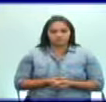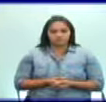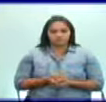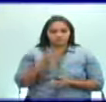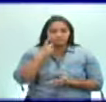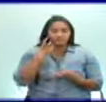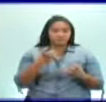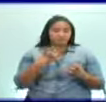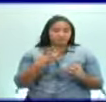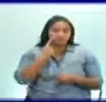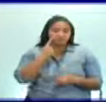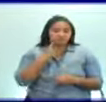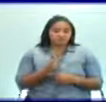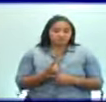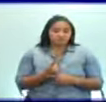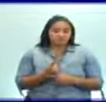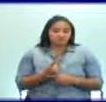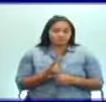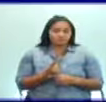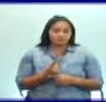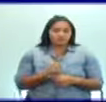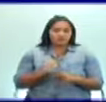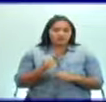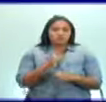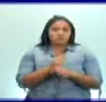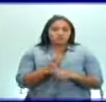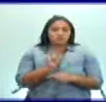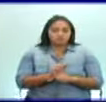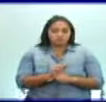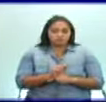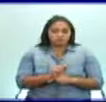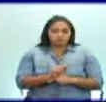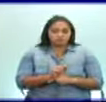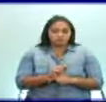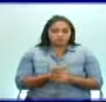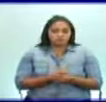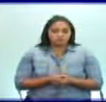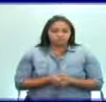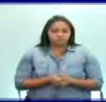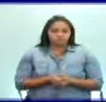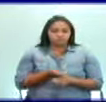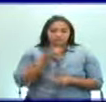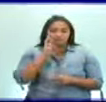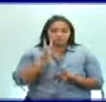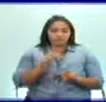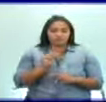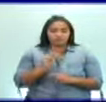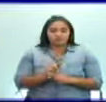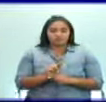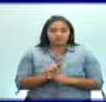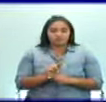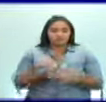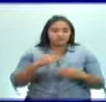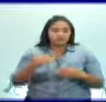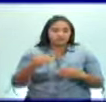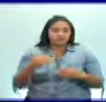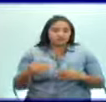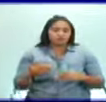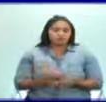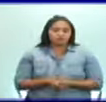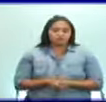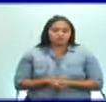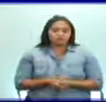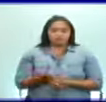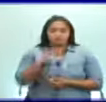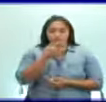Importante que vean la aplicación que tiene este contenido al contexto de la vida diaria. Miren, aquí les muestro. Por ejemplo, un medicamento se